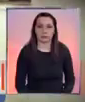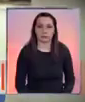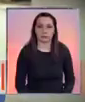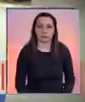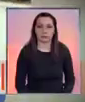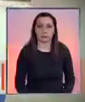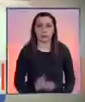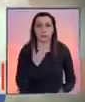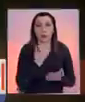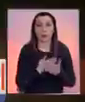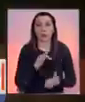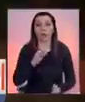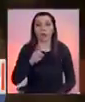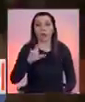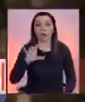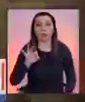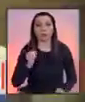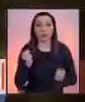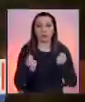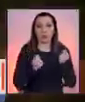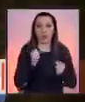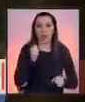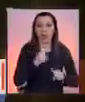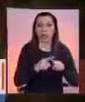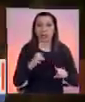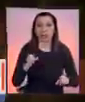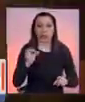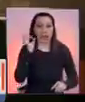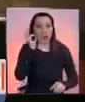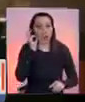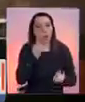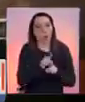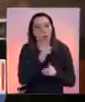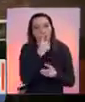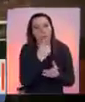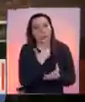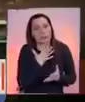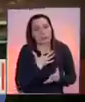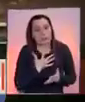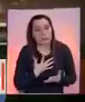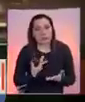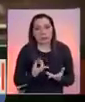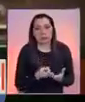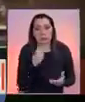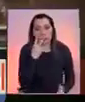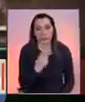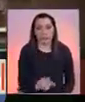Cuando Fabricio Vasconcelos bailaba Che, las mujeres se derretían.